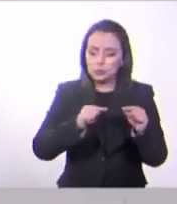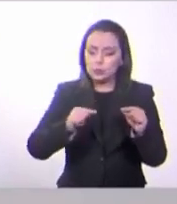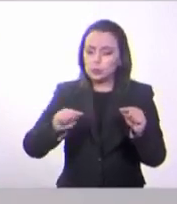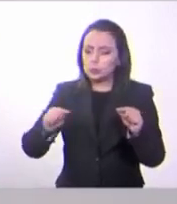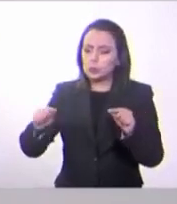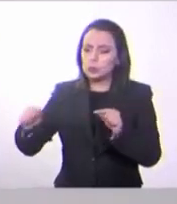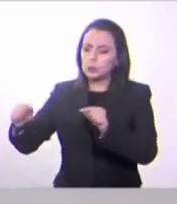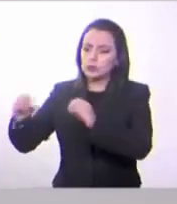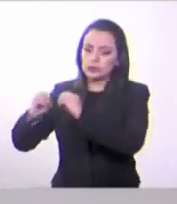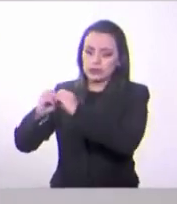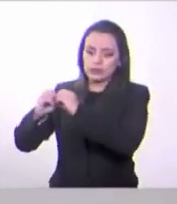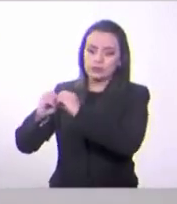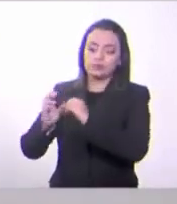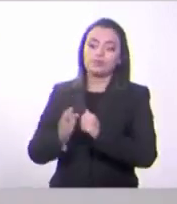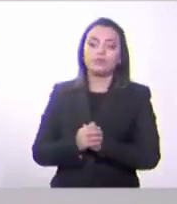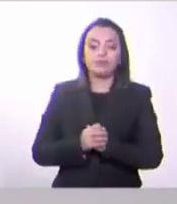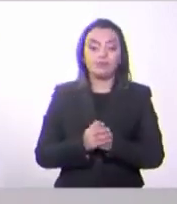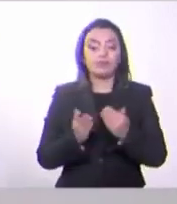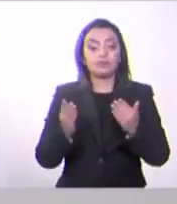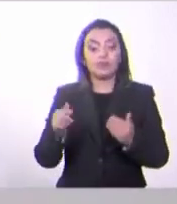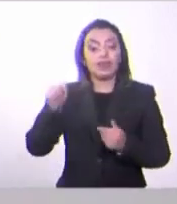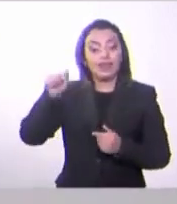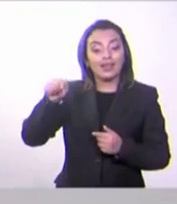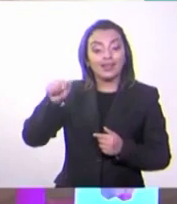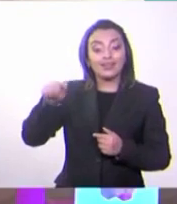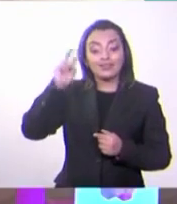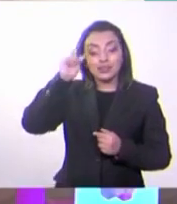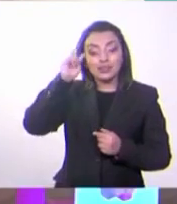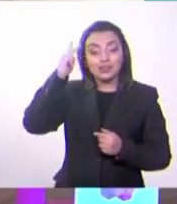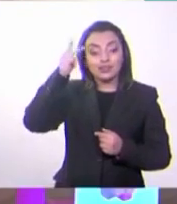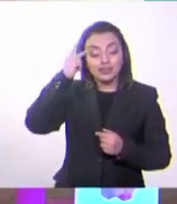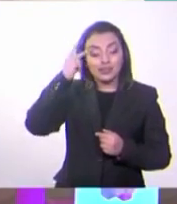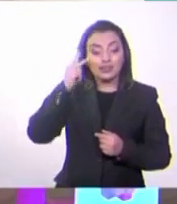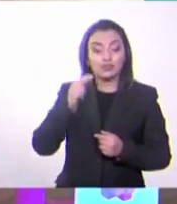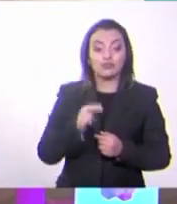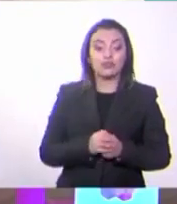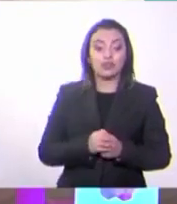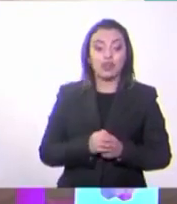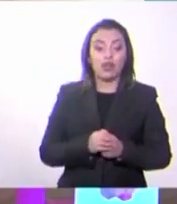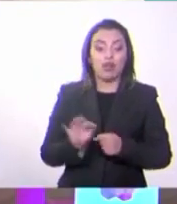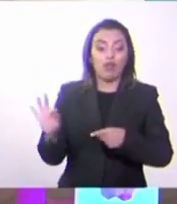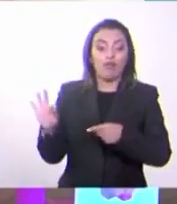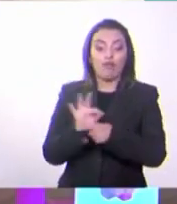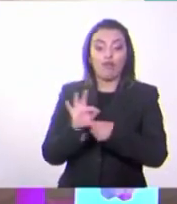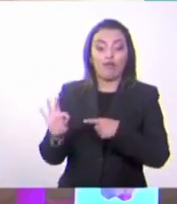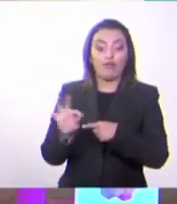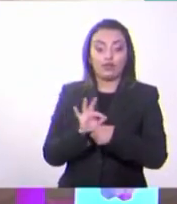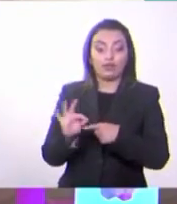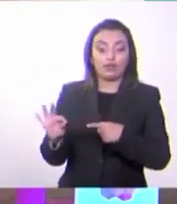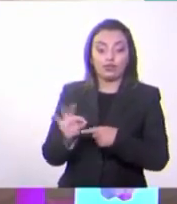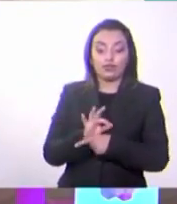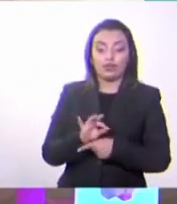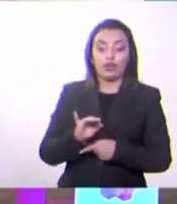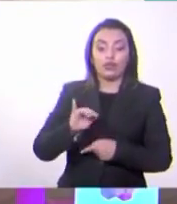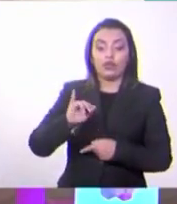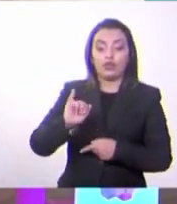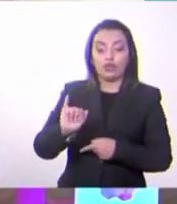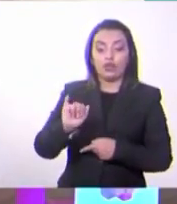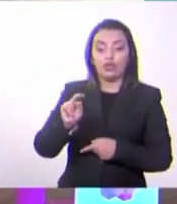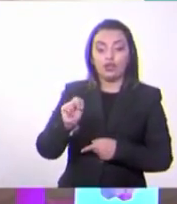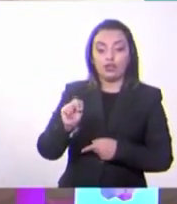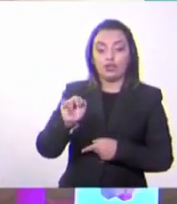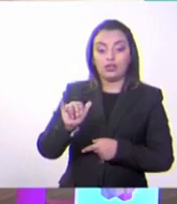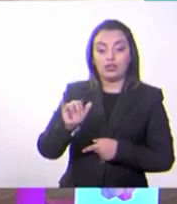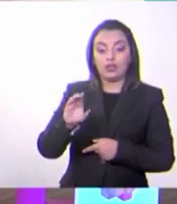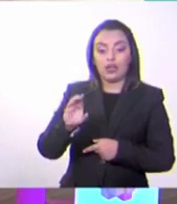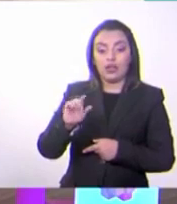eso? Esto es lo que nosotros llamamos función inyectiva. Lo que sucede con la función lineal. Una función es